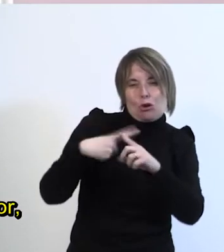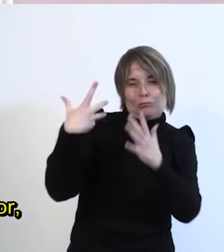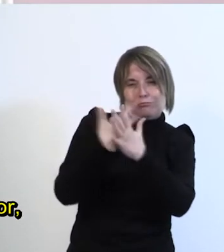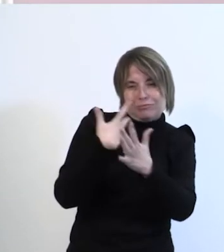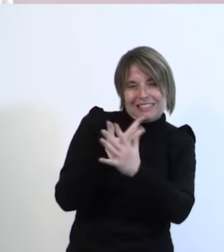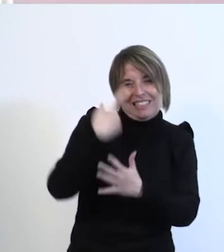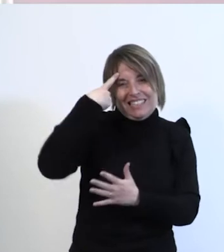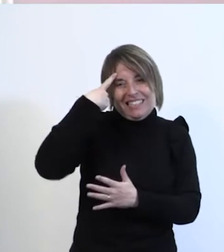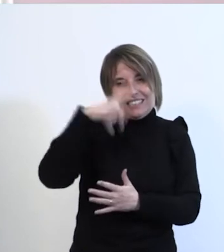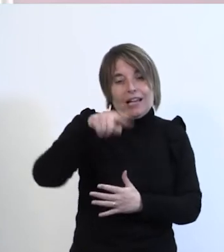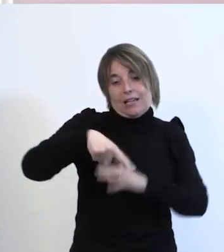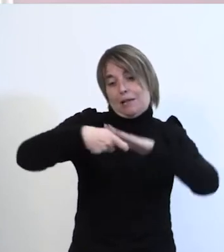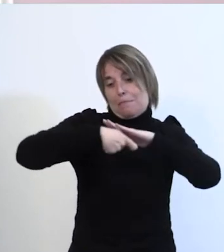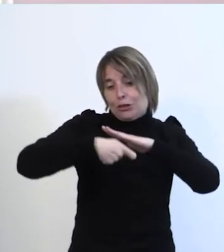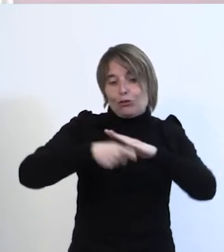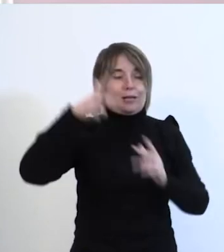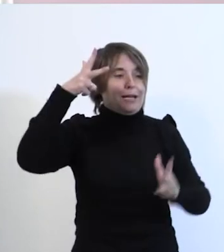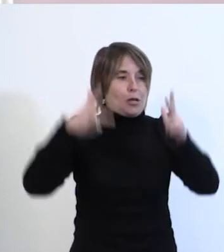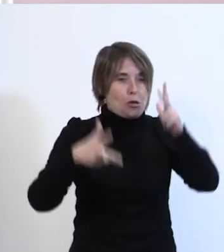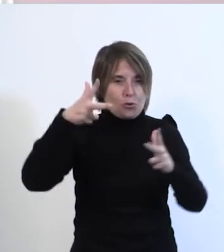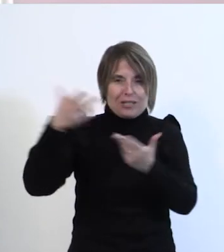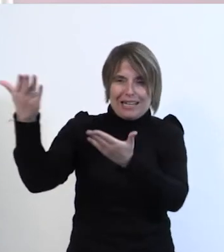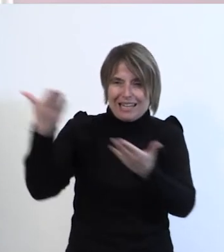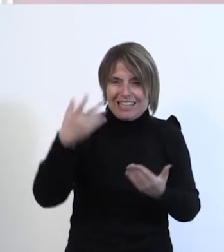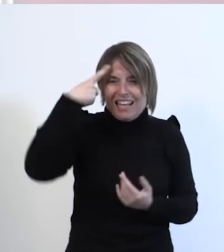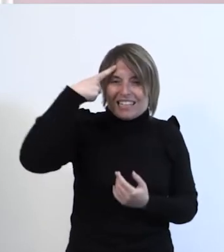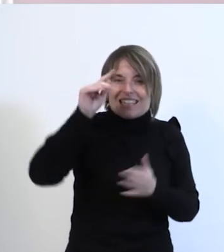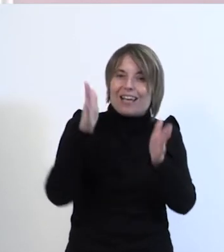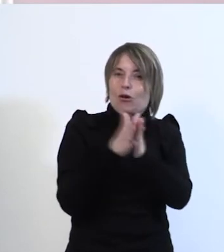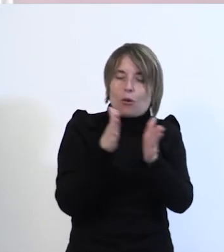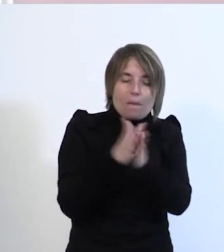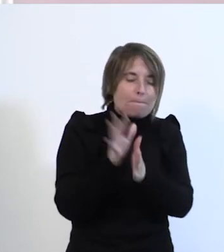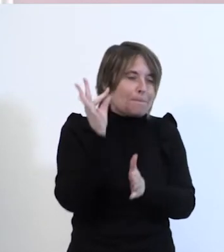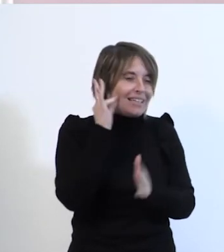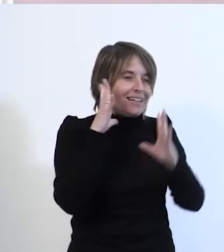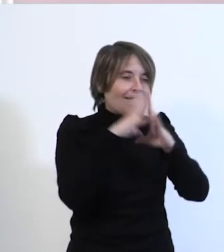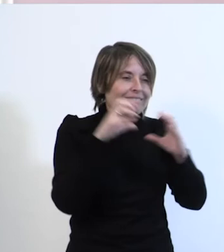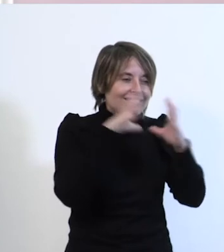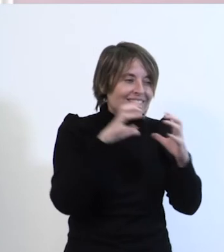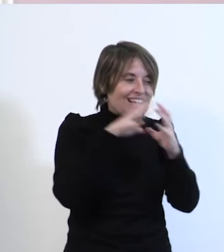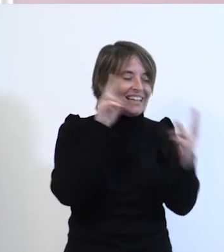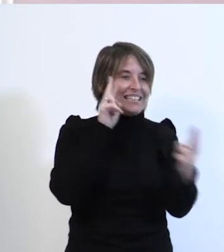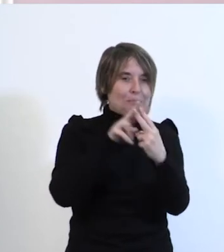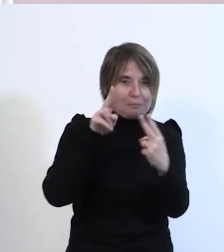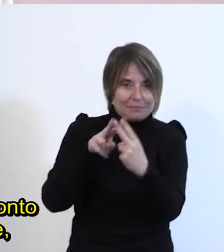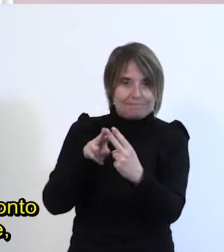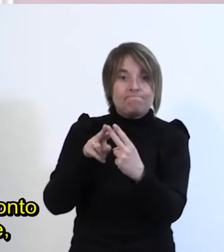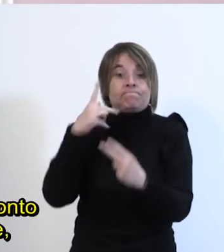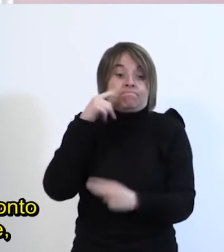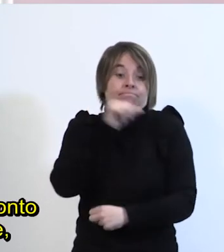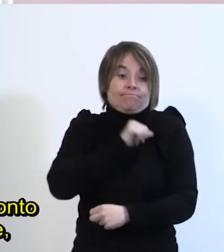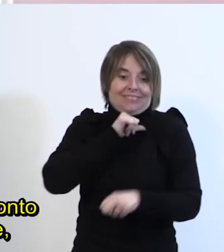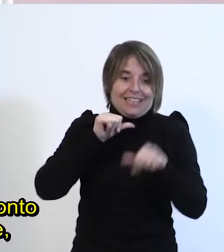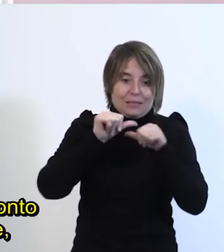cuestiones. Sé que por aquí, por Gasteiz, por Euskal Herria, hay muchísimas compañeras que están deseando verte, así